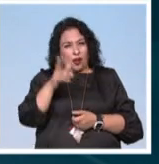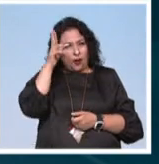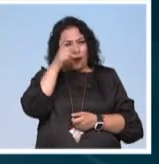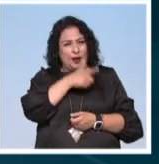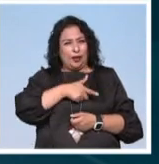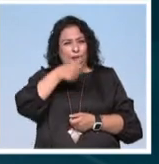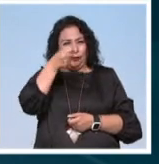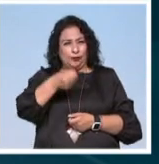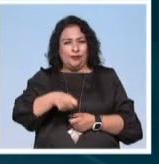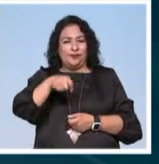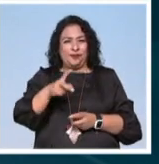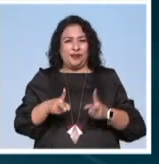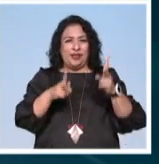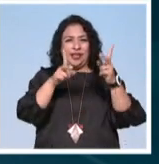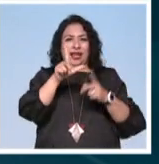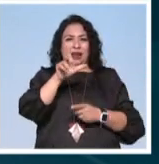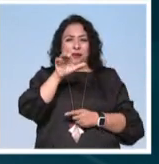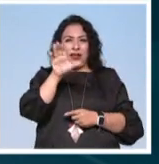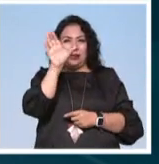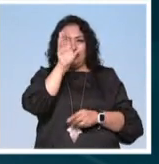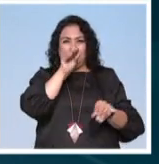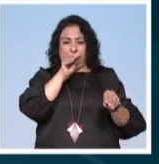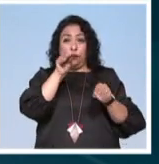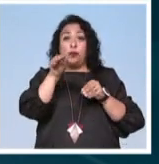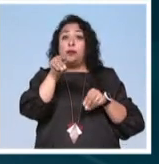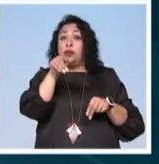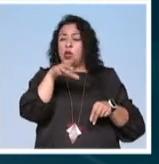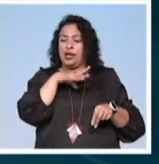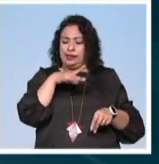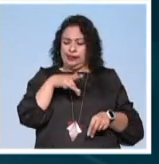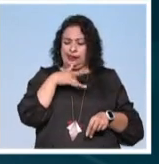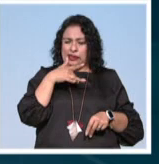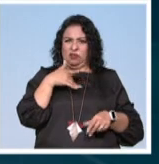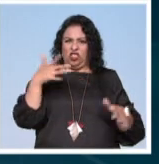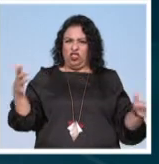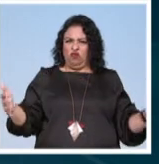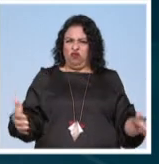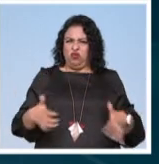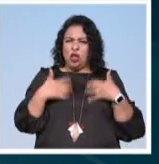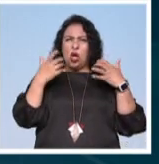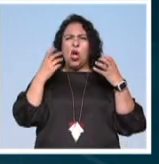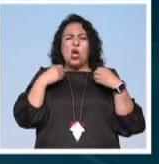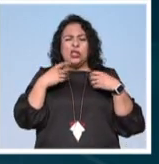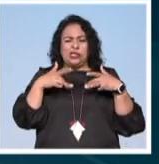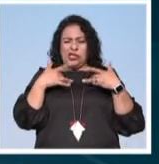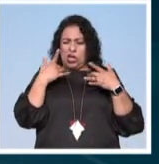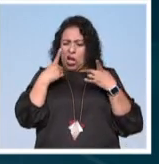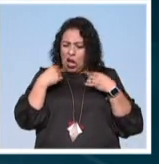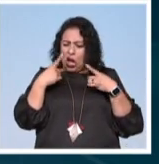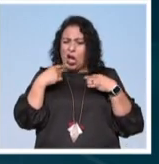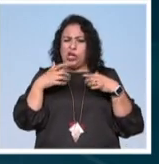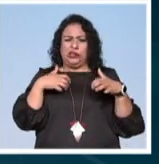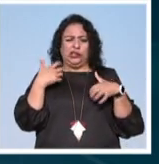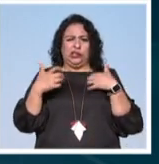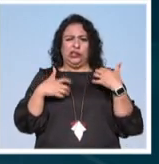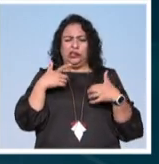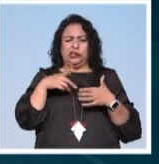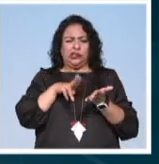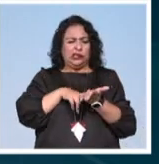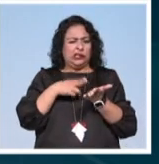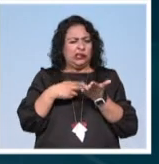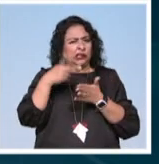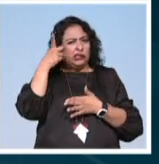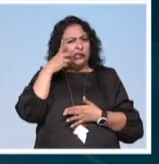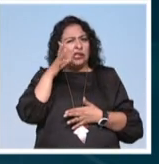¿Qué tal? Qué gusto saludarlos en Liminal, la ciencia en movimiento. Si tienes sentimientos de ira, ganas de llorar, irritabilidad constante, no puedes dormir o te falta